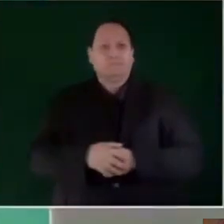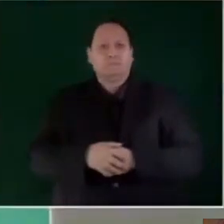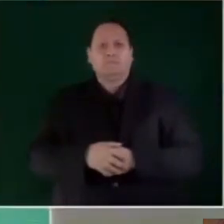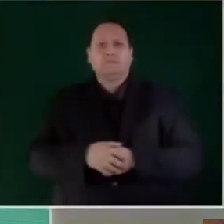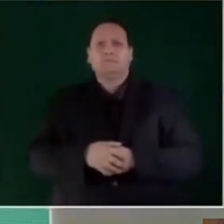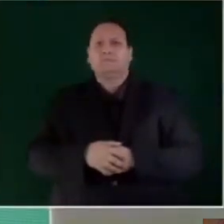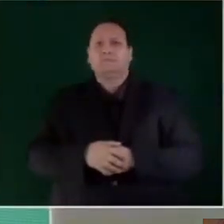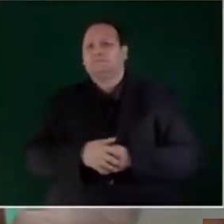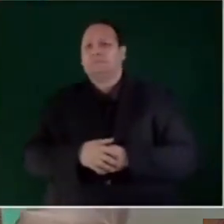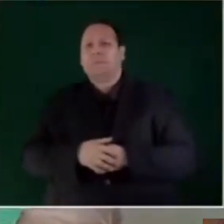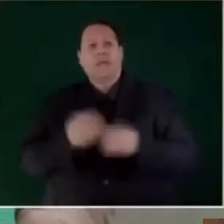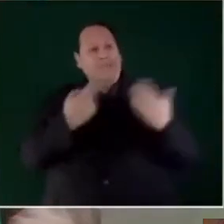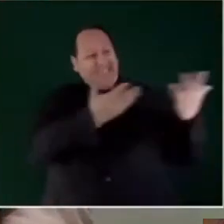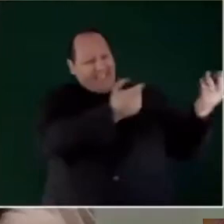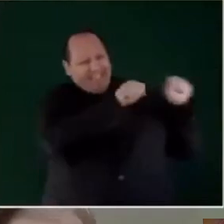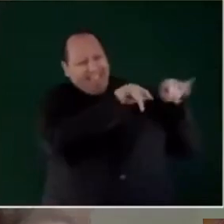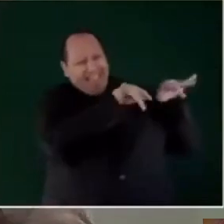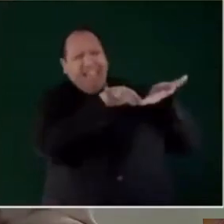el acarreo,